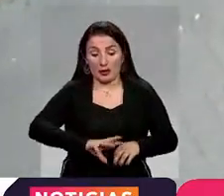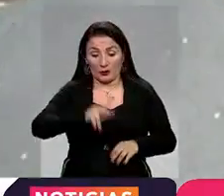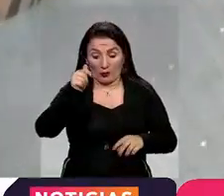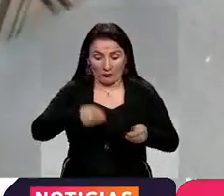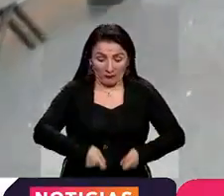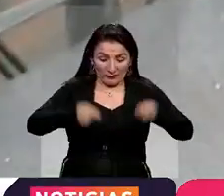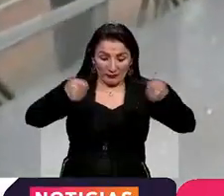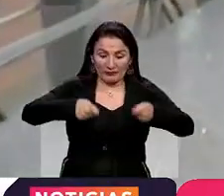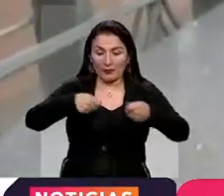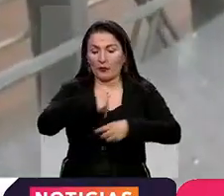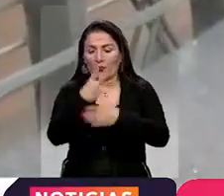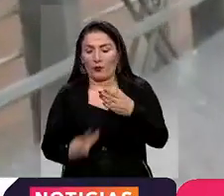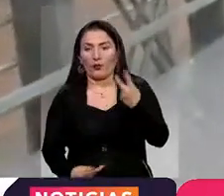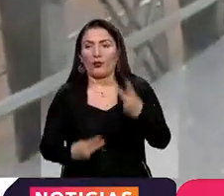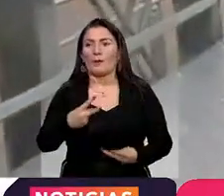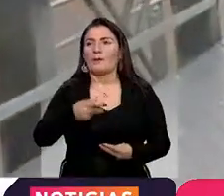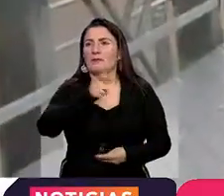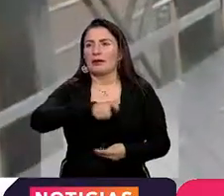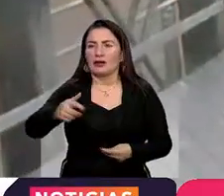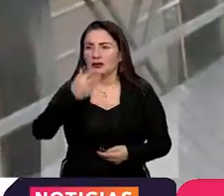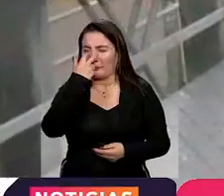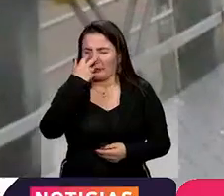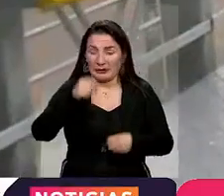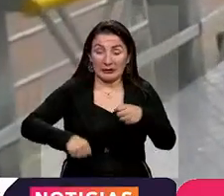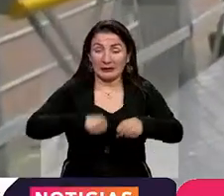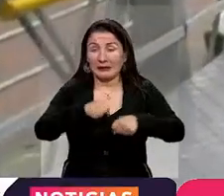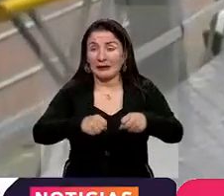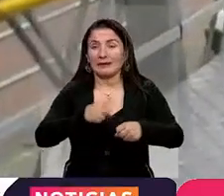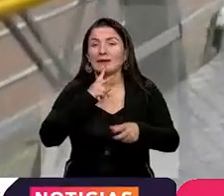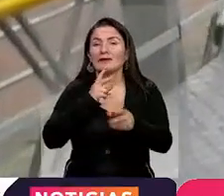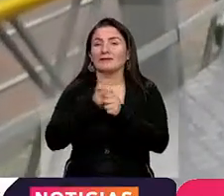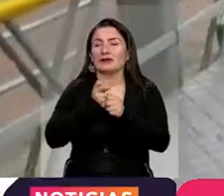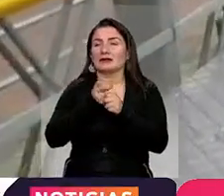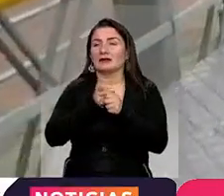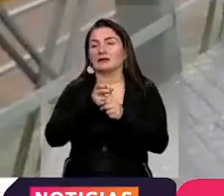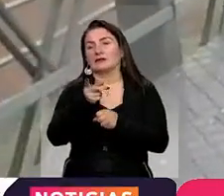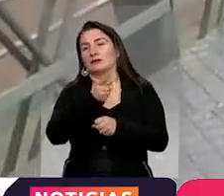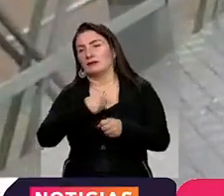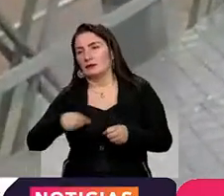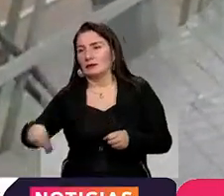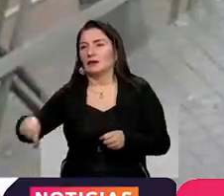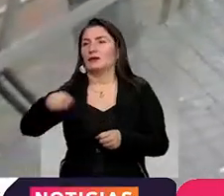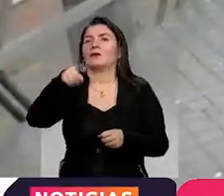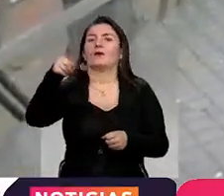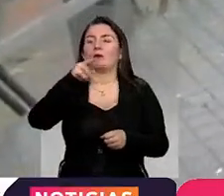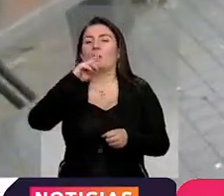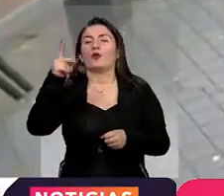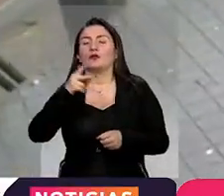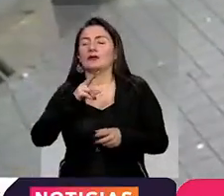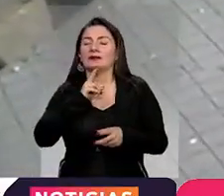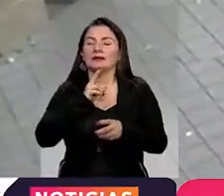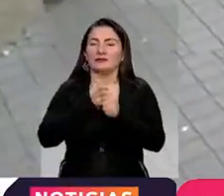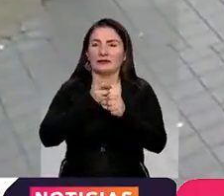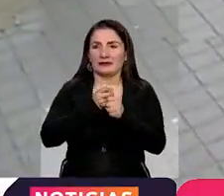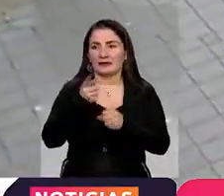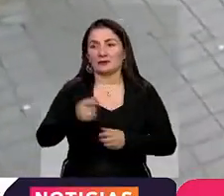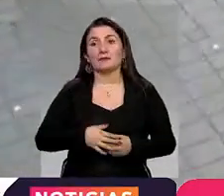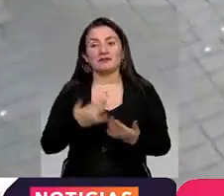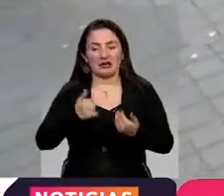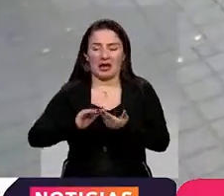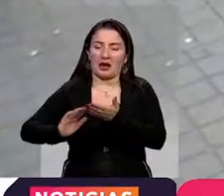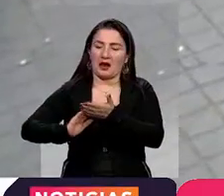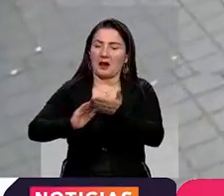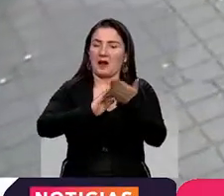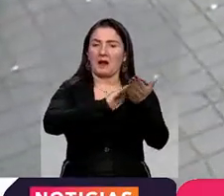láminas hacía que personas como biciusuarios o en discapacidad tuvieran que devolverse y atravesar la vía poniendo en riesgo su integridad. Pues